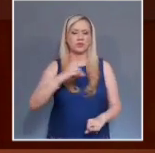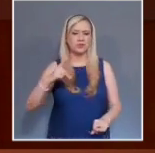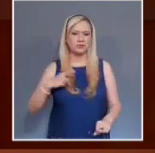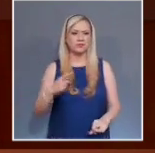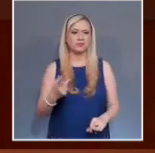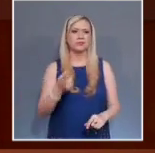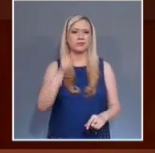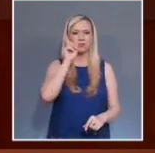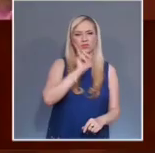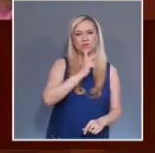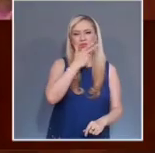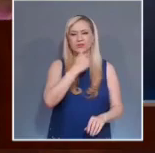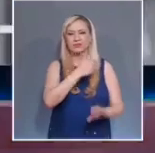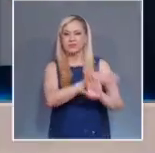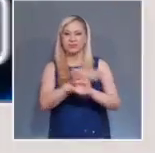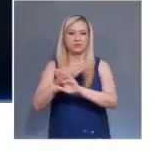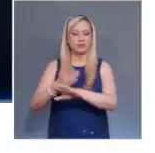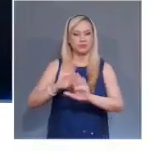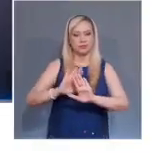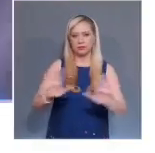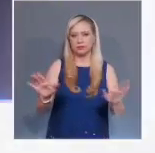resolución.